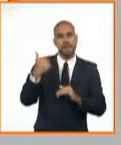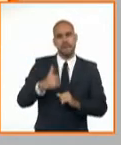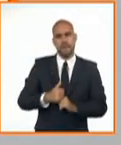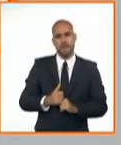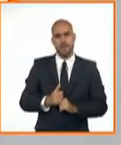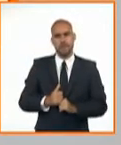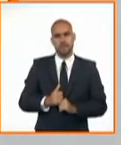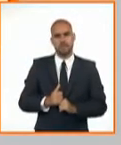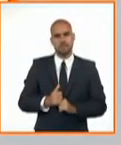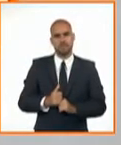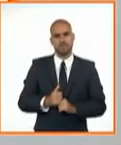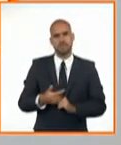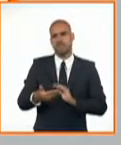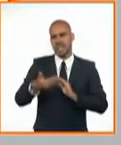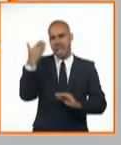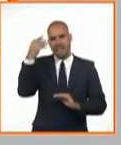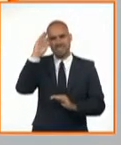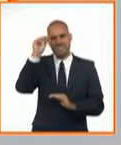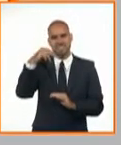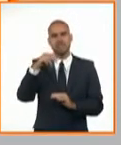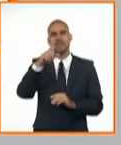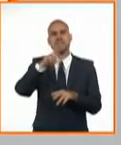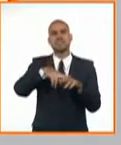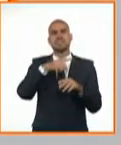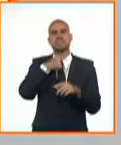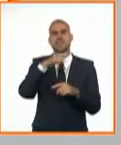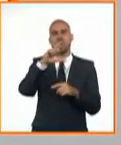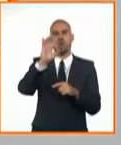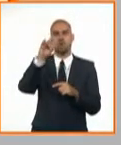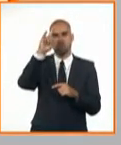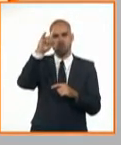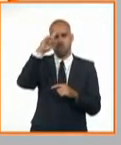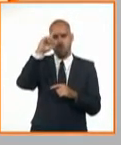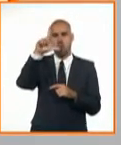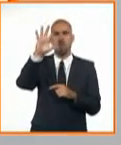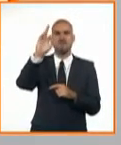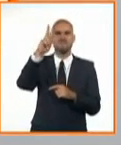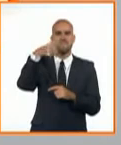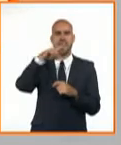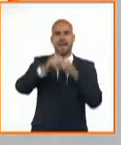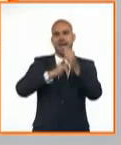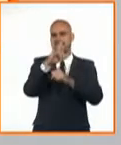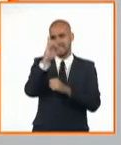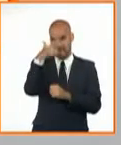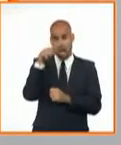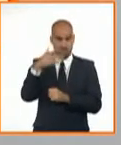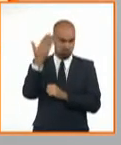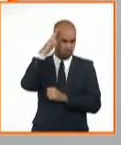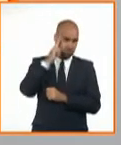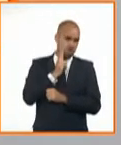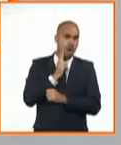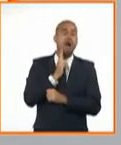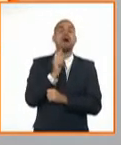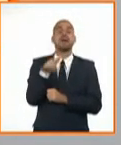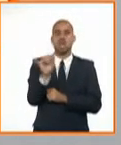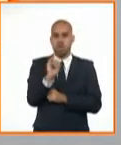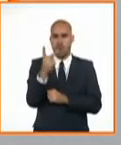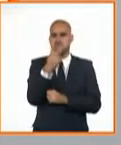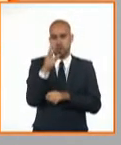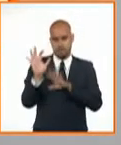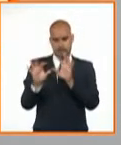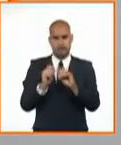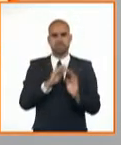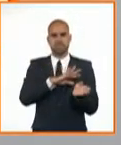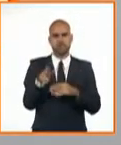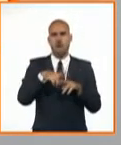checoslovaquia en 10 de octubre también con tecnología checoslovaca dos bloques de efectos de 1